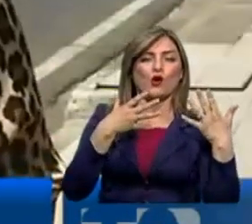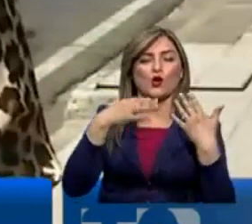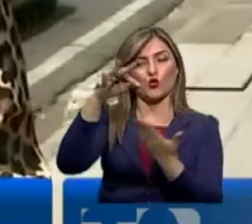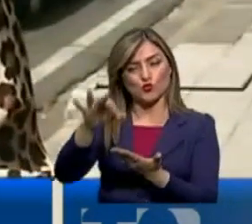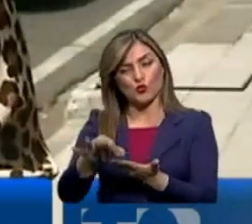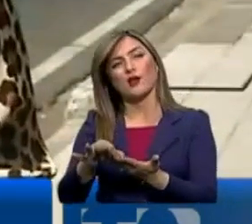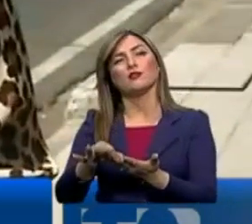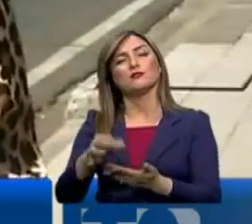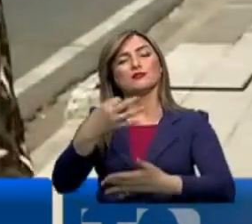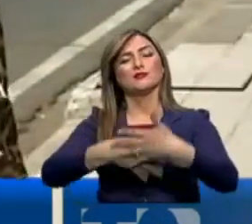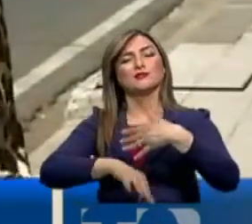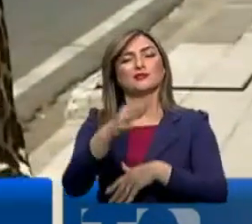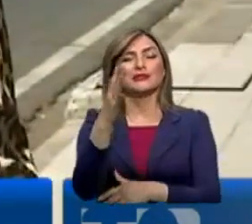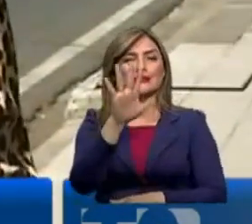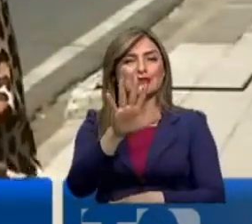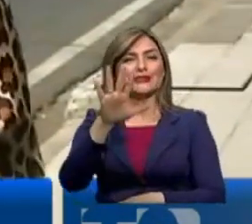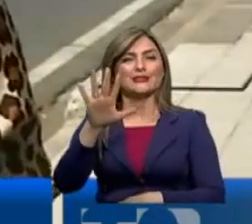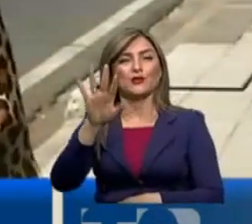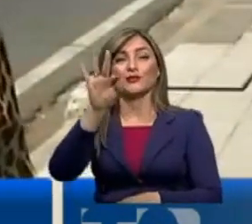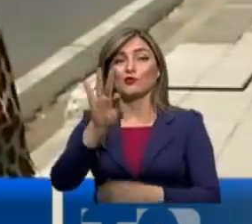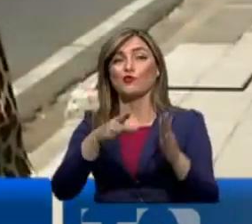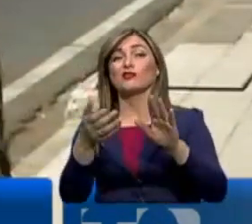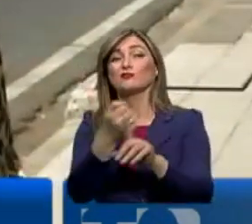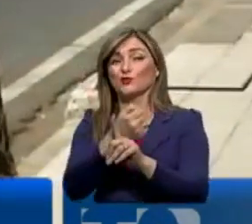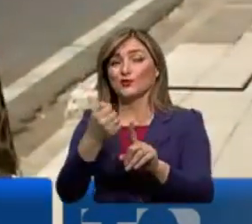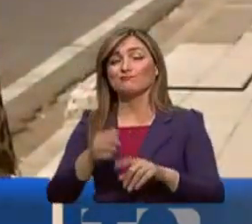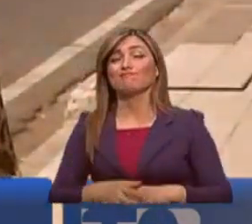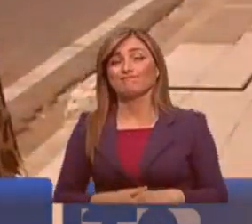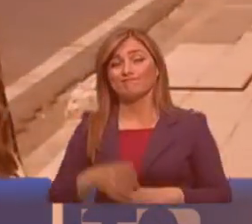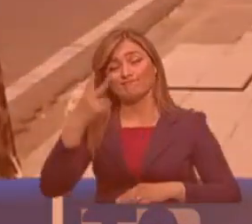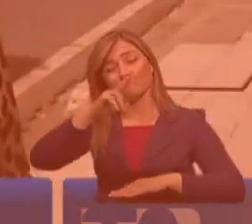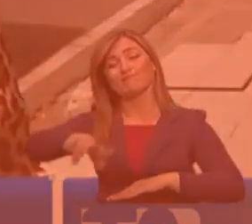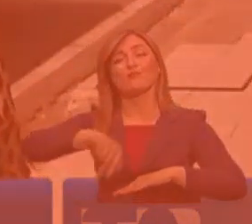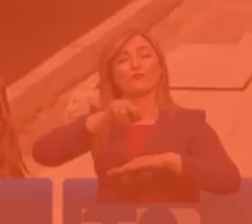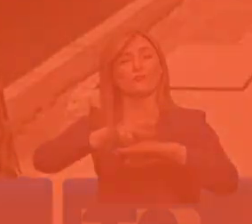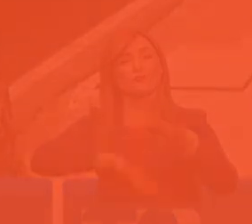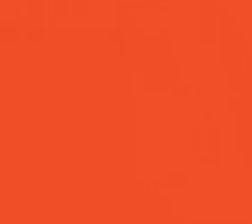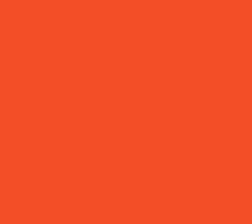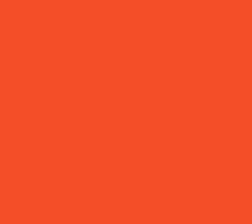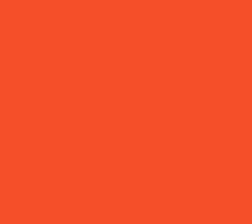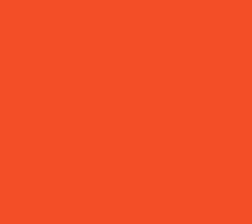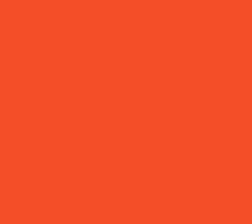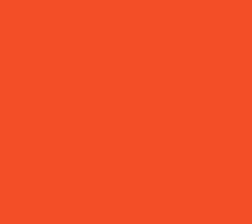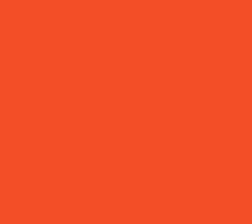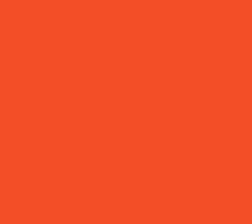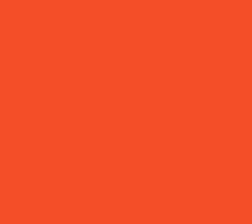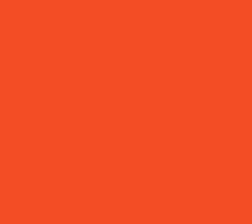Durán, se han registrado ya 559 muertes violentas. A nivel nacional, van más de 2.000 ya.